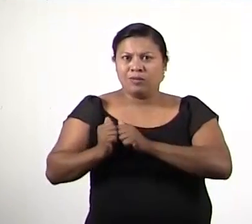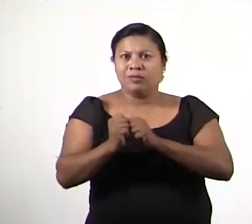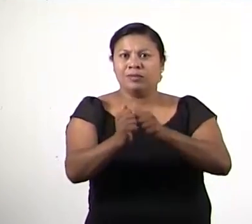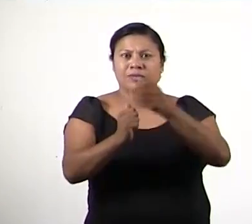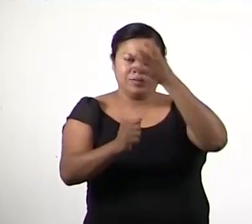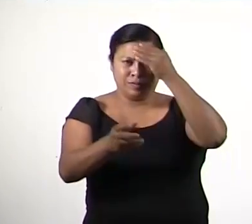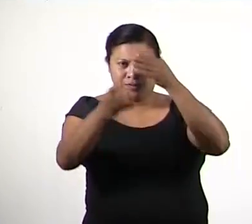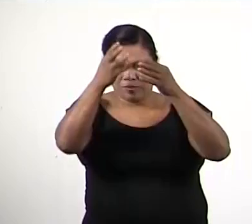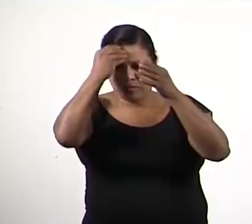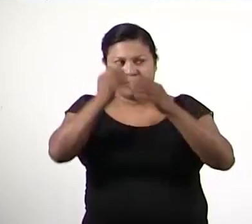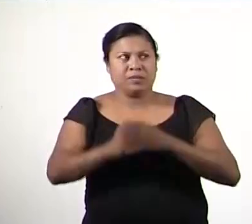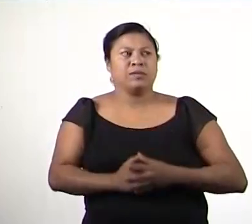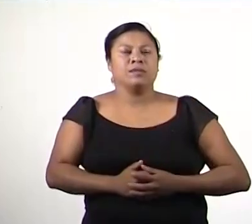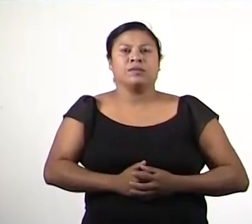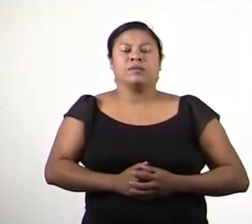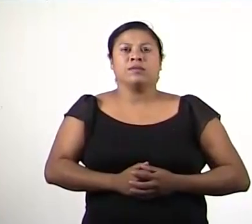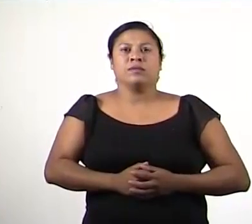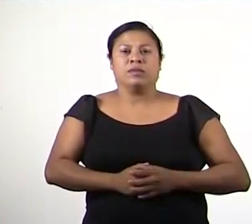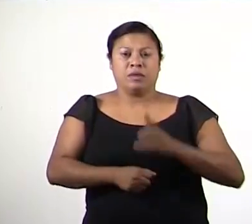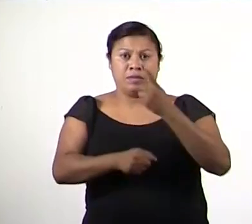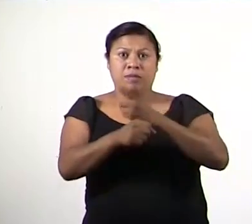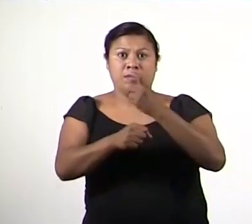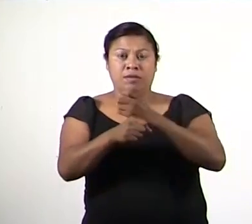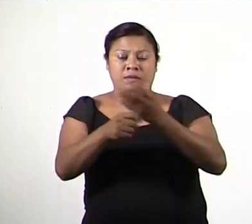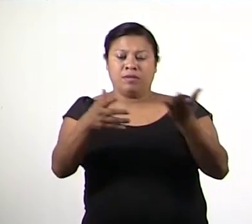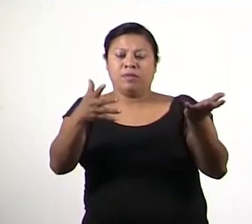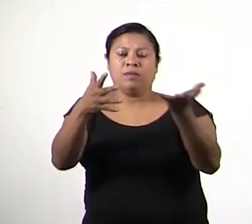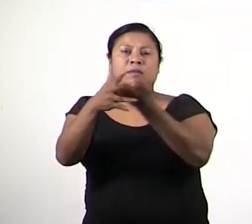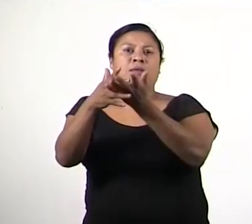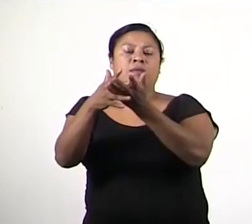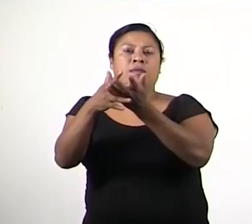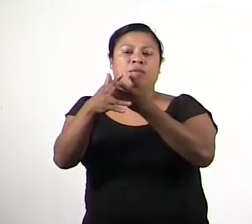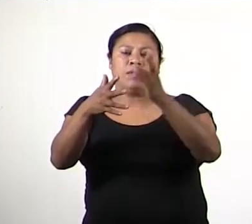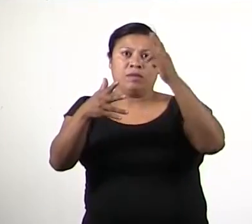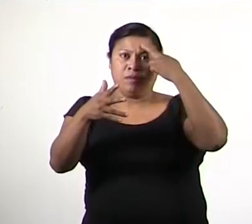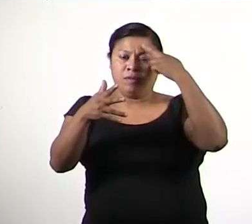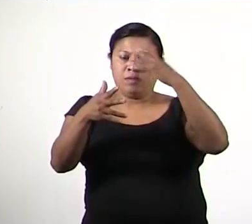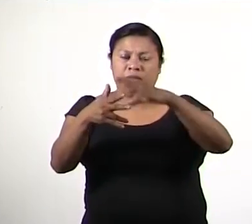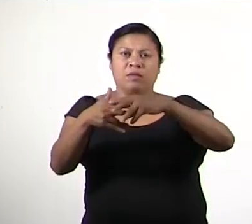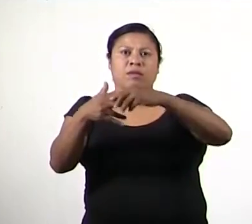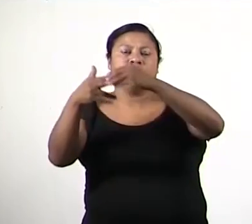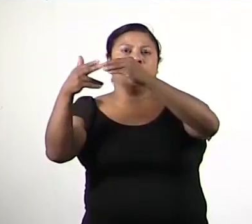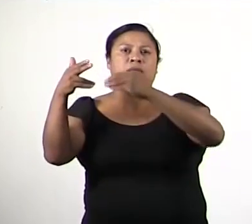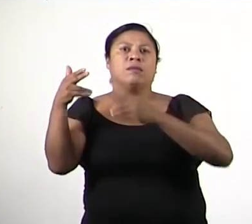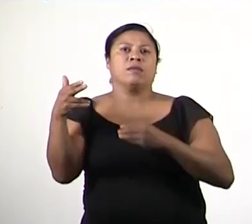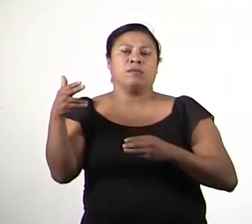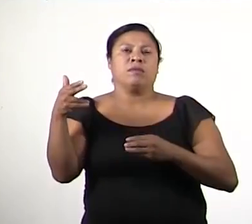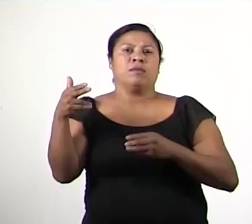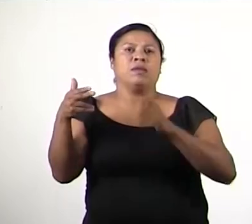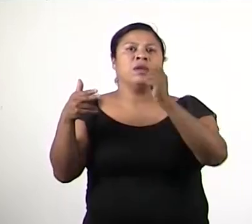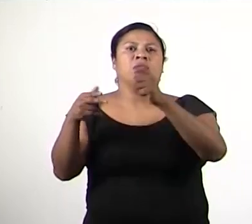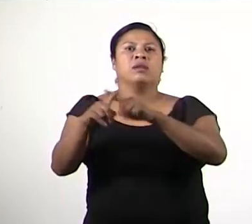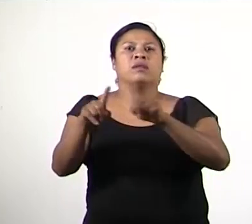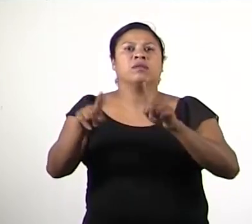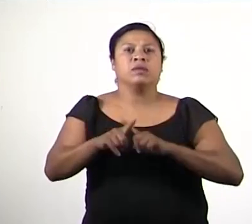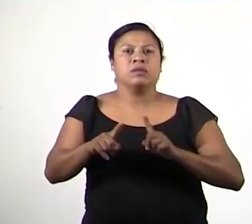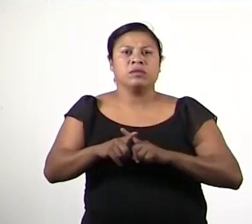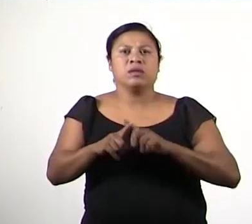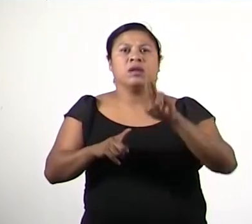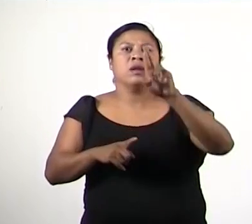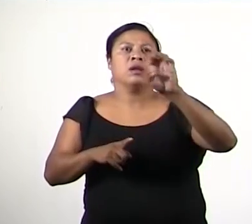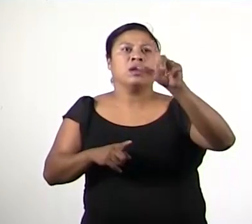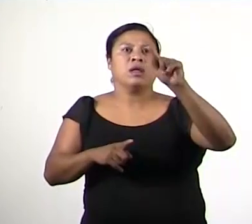hemos aprendido. En la primera parte tomamos en cuenta lo que fue la diferencia entre